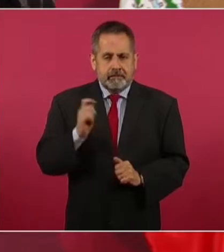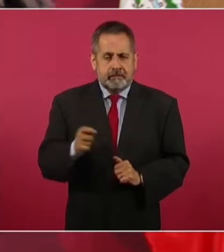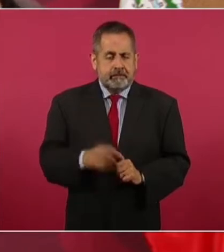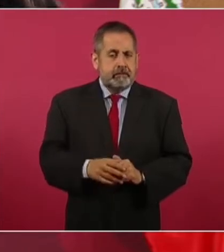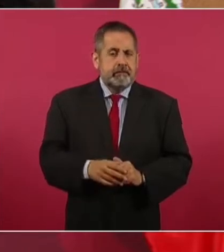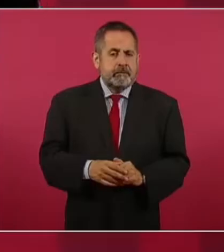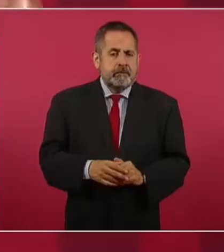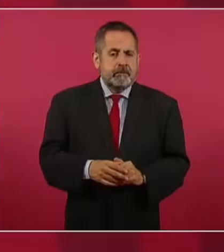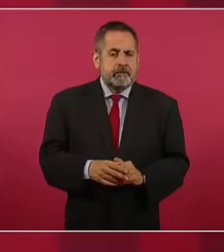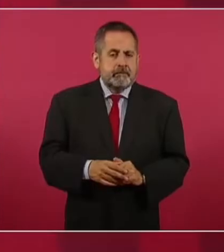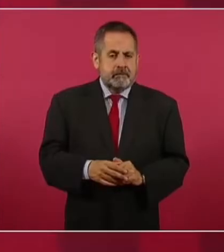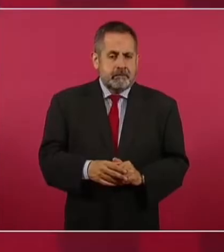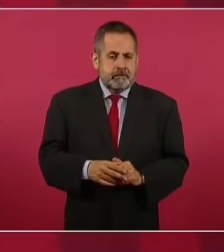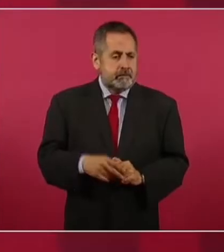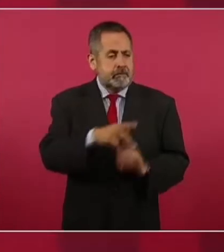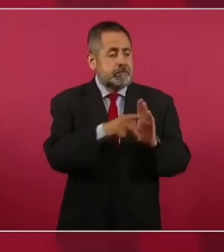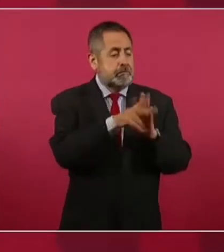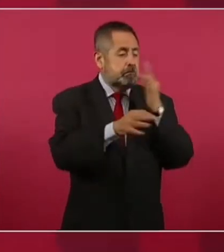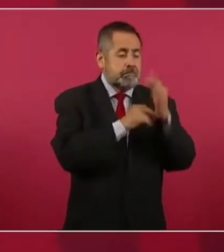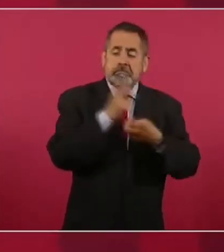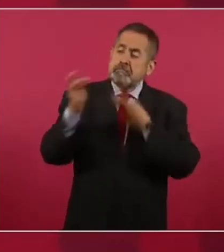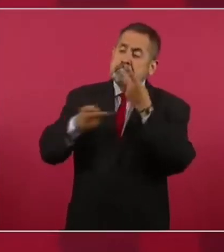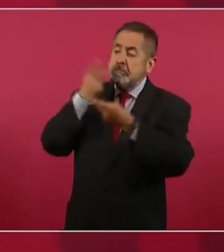Porque no ha pasado de periodicazos y